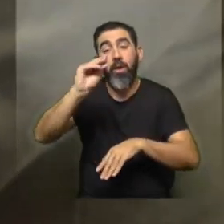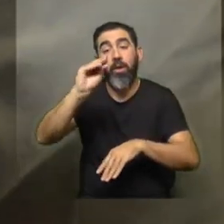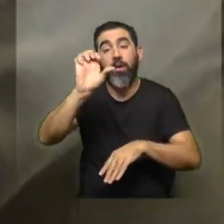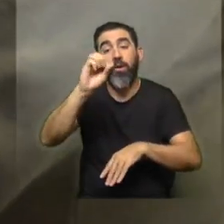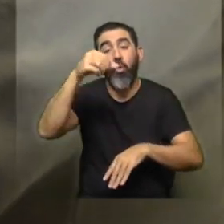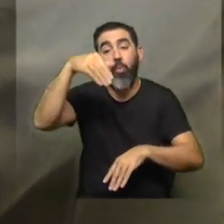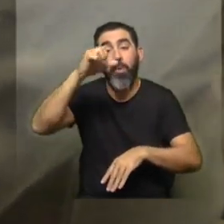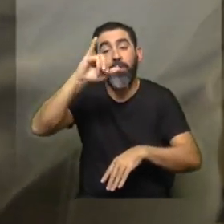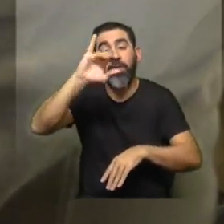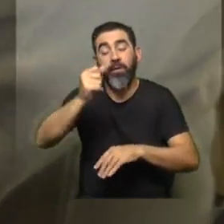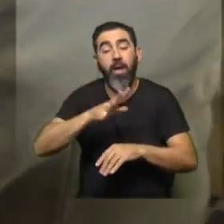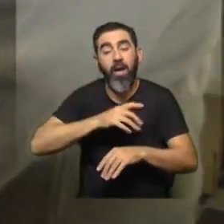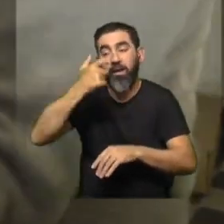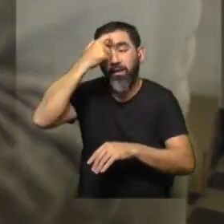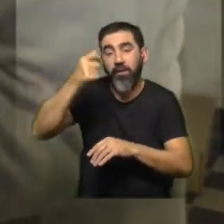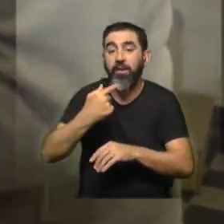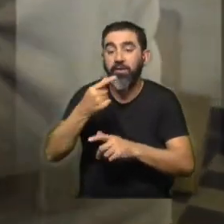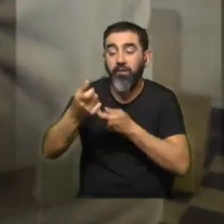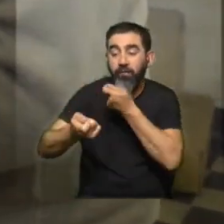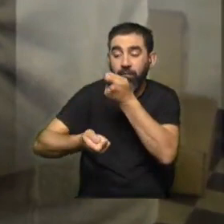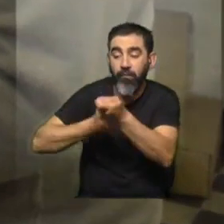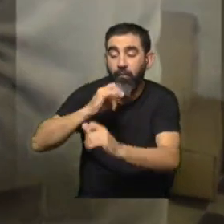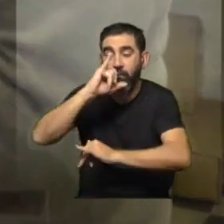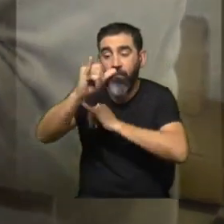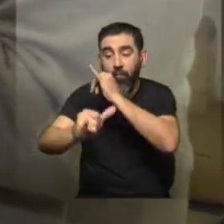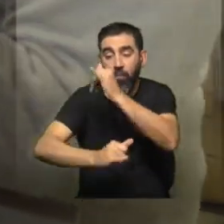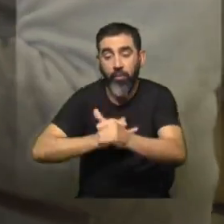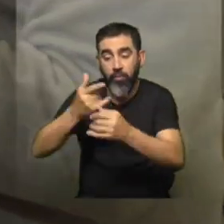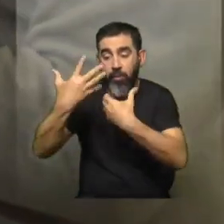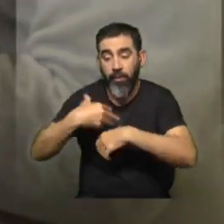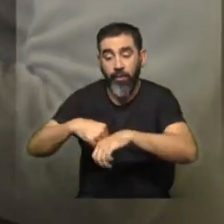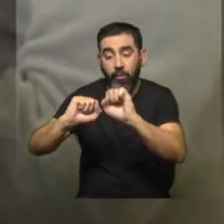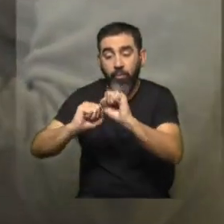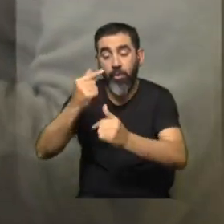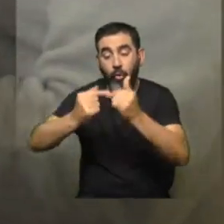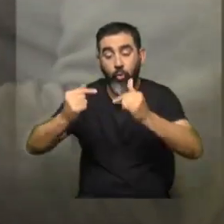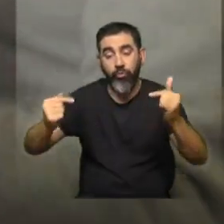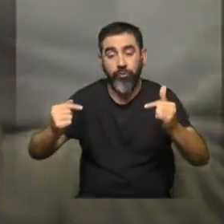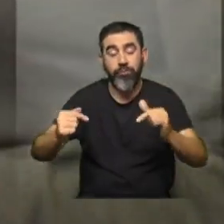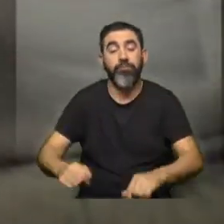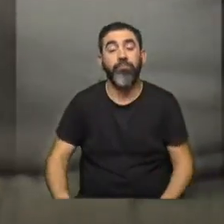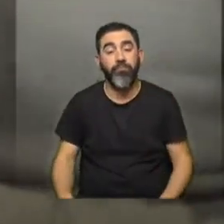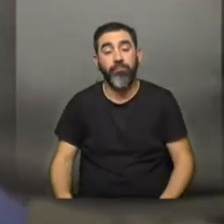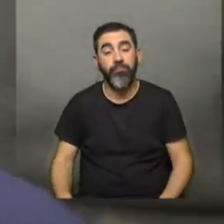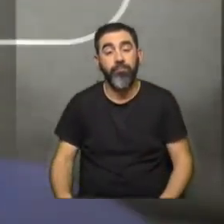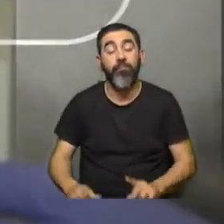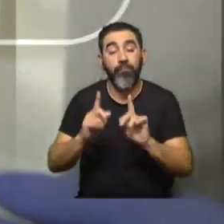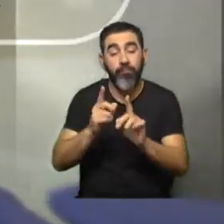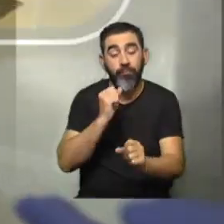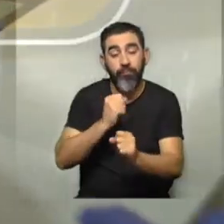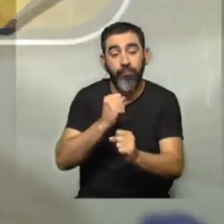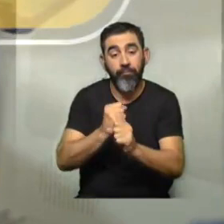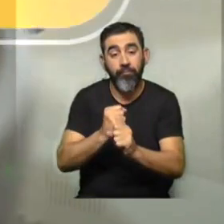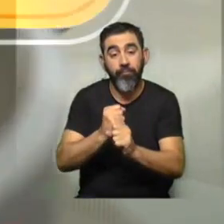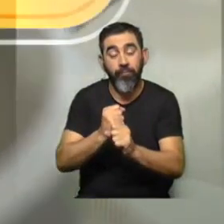tenemos algunas técnicas que nos ayudan a aportar información sobre estos hallazgos y sobre estas piezas arqueológicas. En particular, trabajamos con